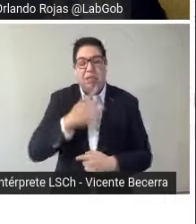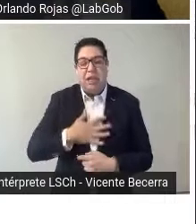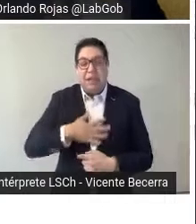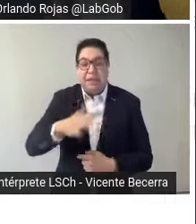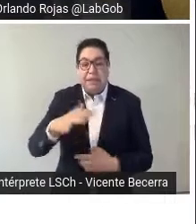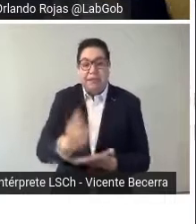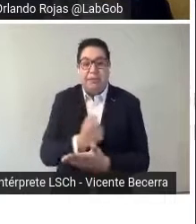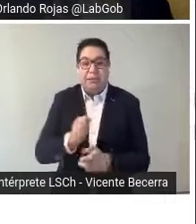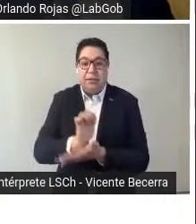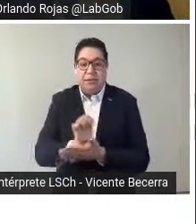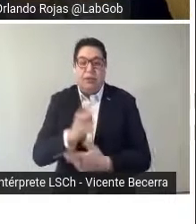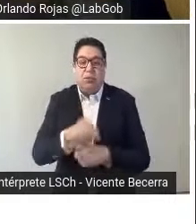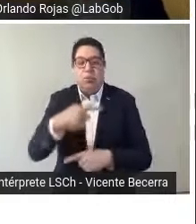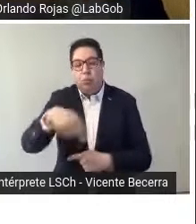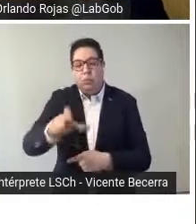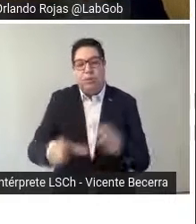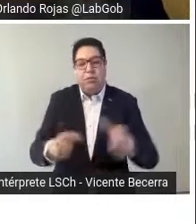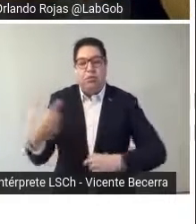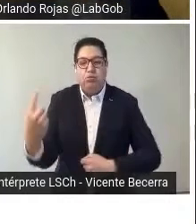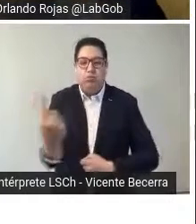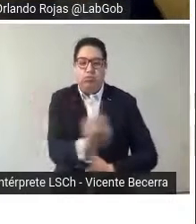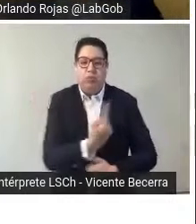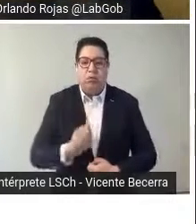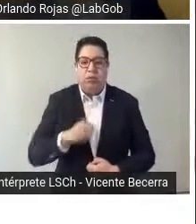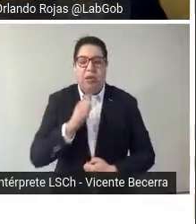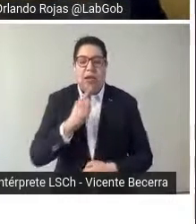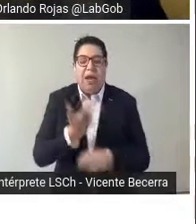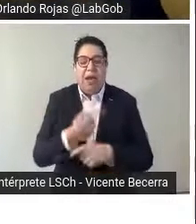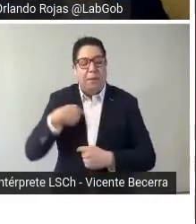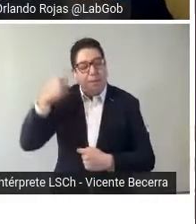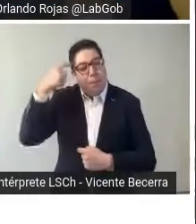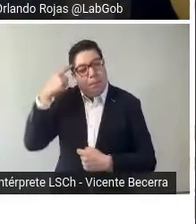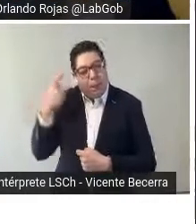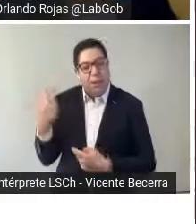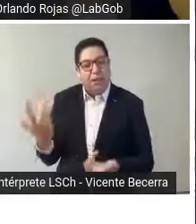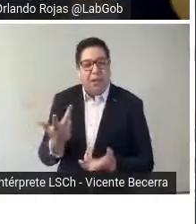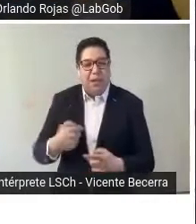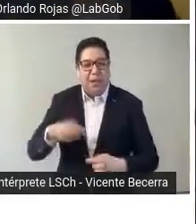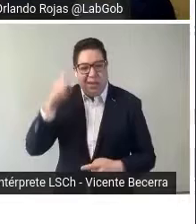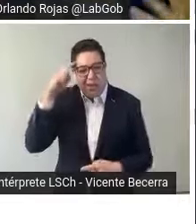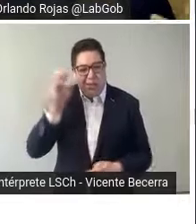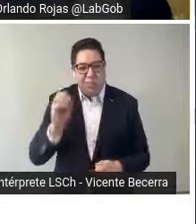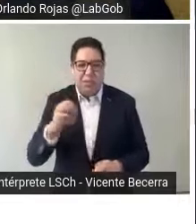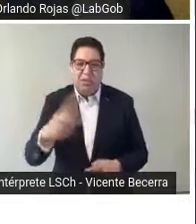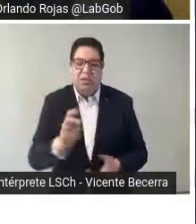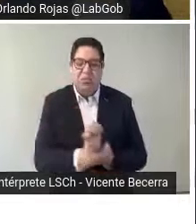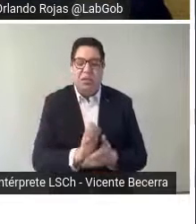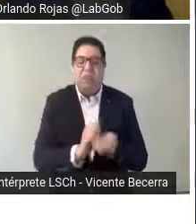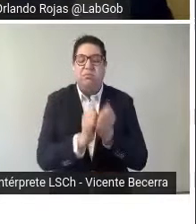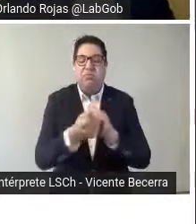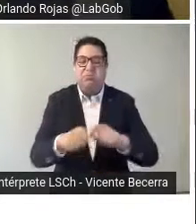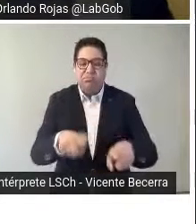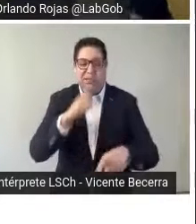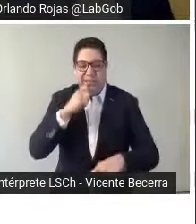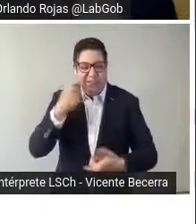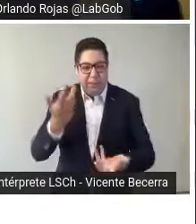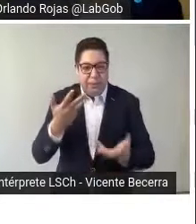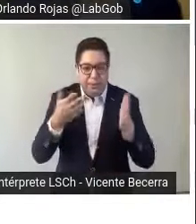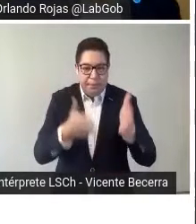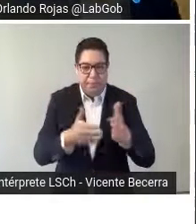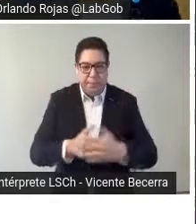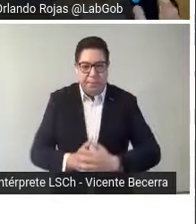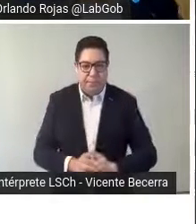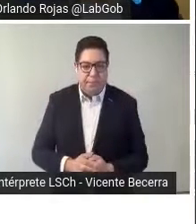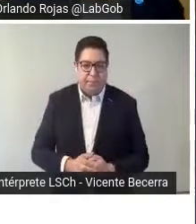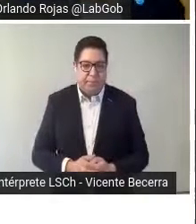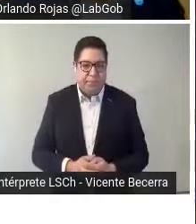pero desde su propia experiencia, ¿qué es lo que estamos pensando? ¿Qué creemos que es este Estado que queremos transformar? ¿Qué entendemos por eso? Voy a dar